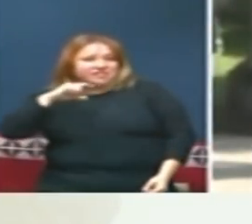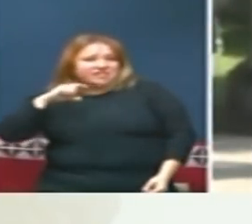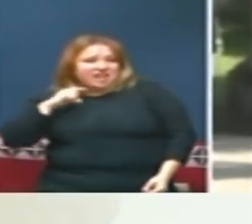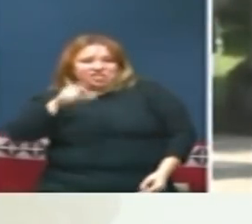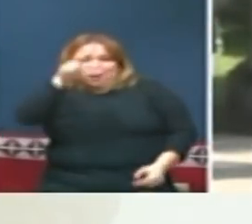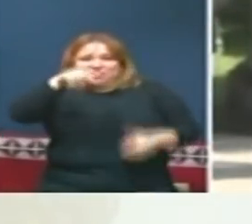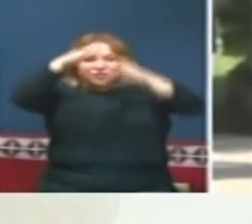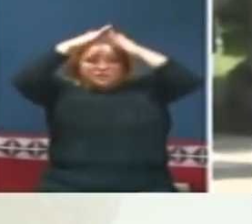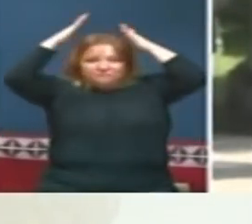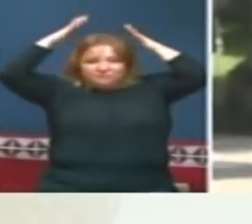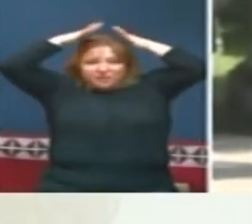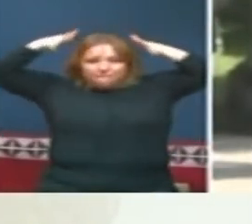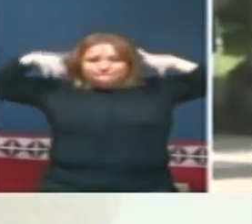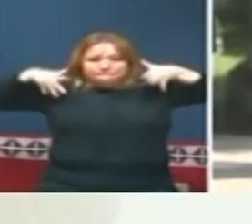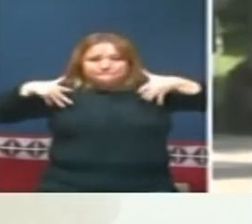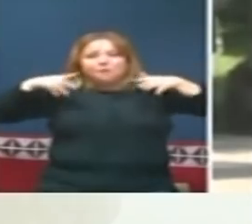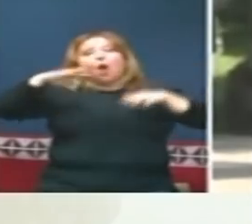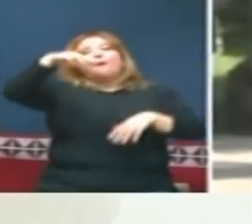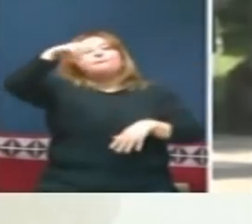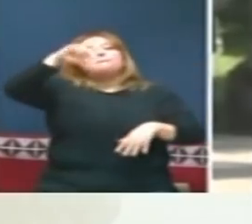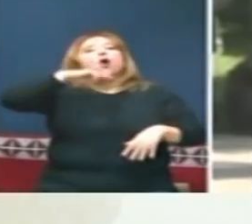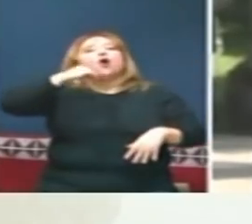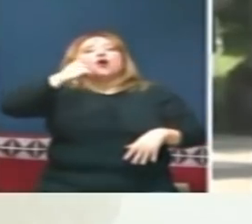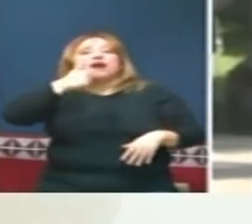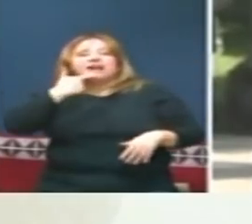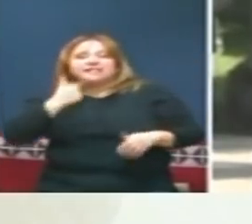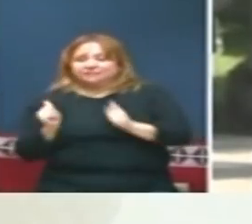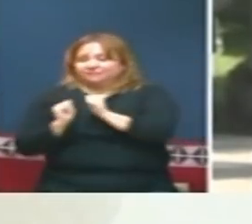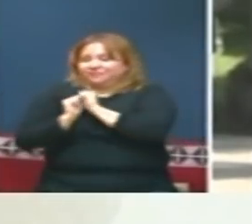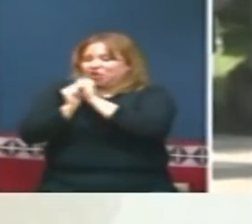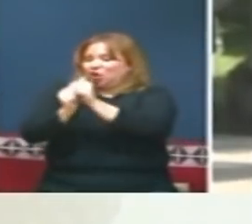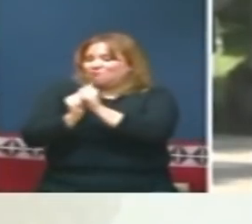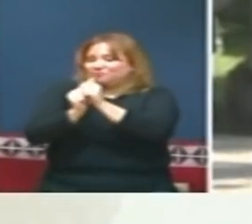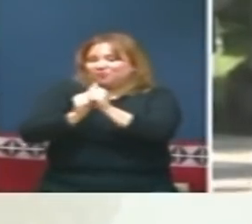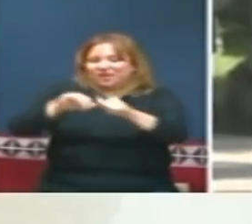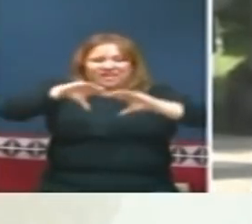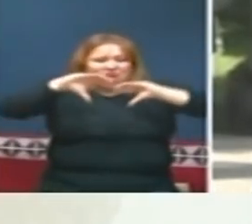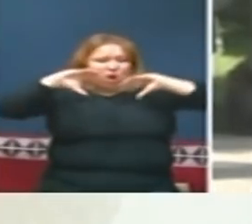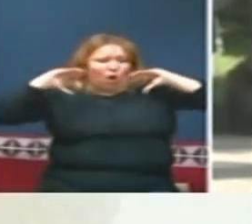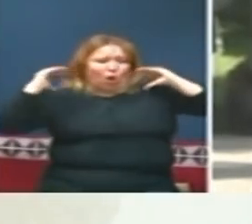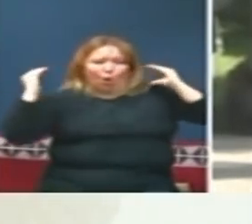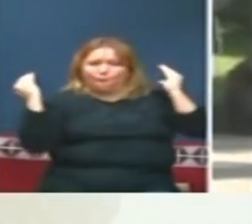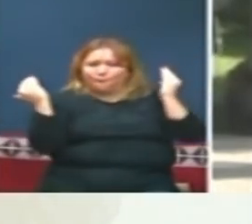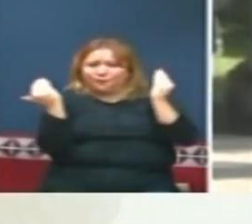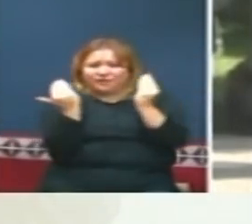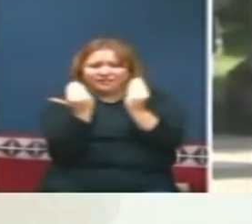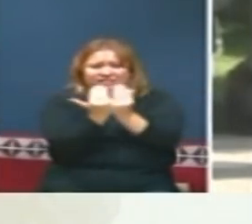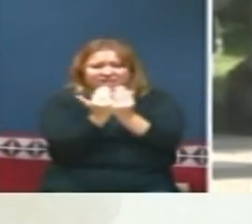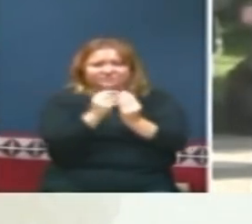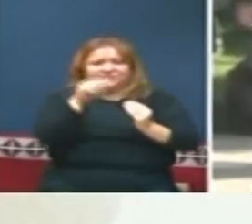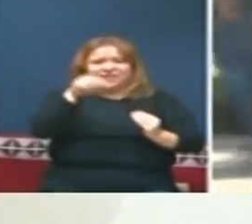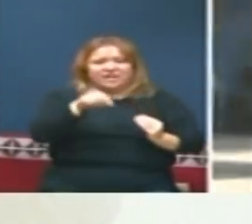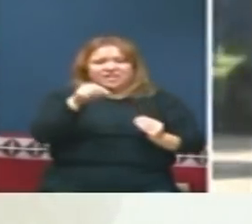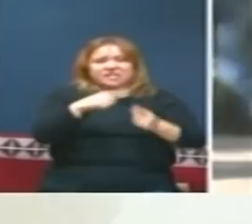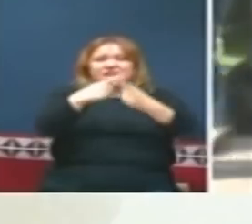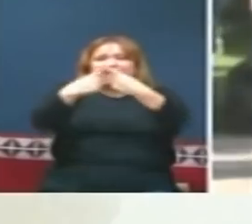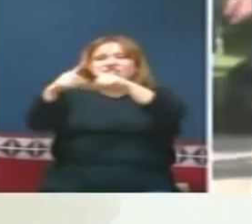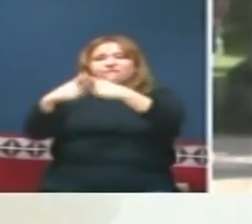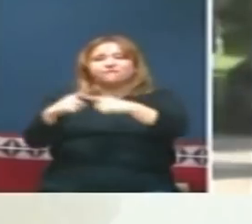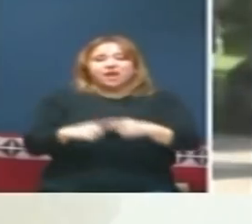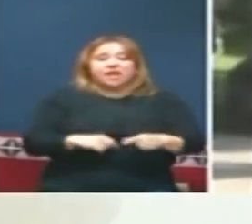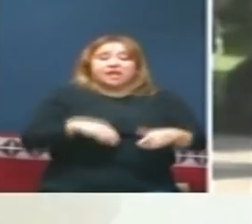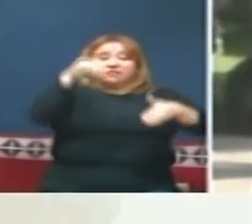gente que acompaña siempre a toda esta comunidad, comunidades enteras que han tenido la suerte de venir y alojarse en diferentes